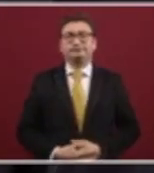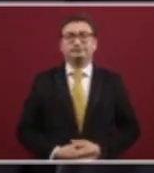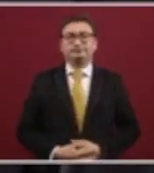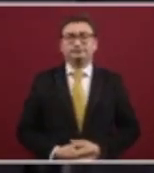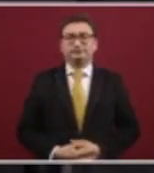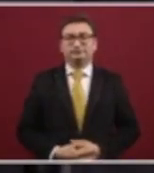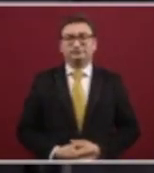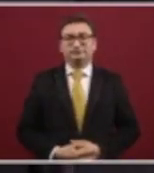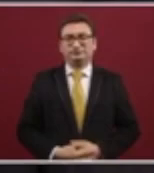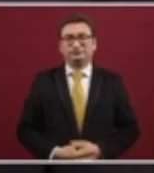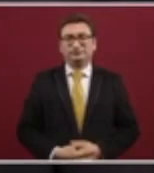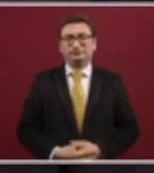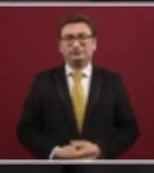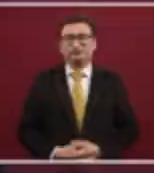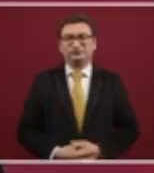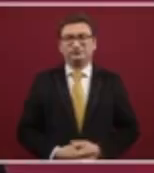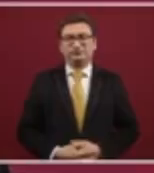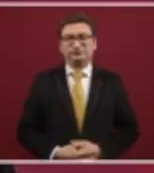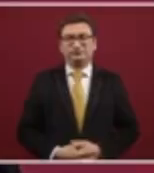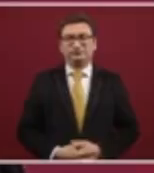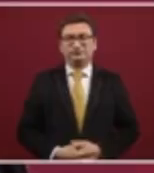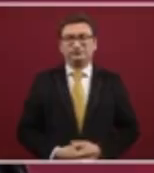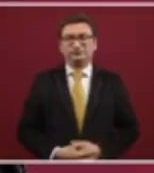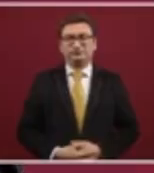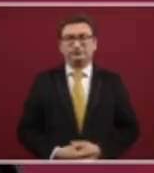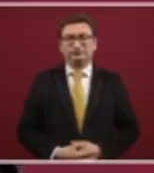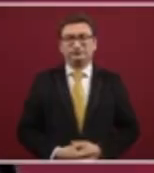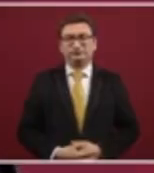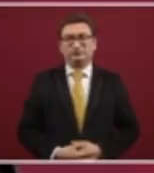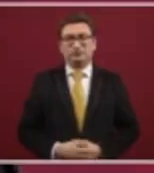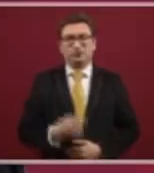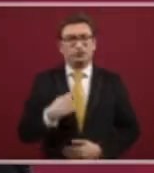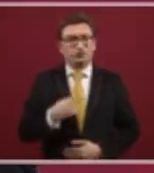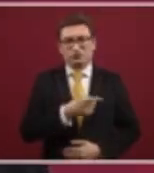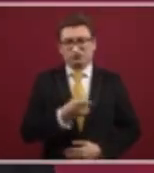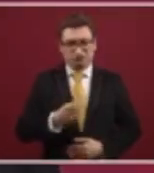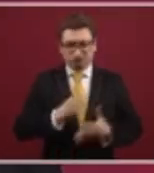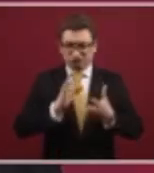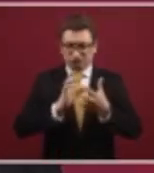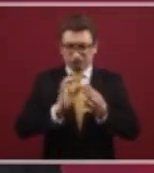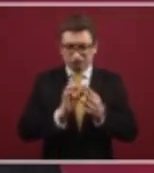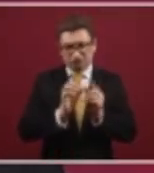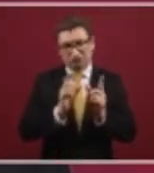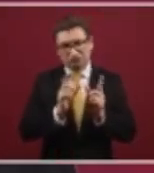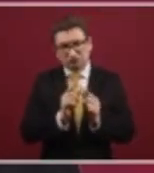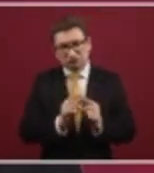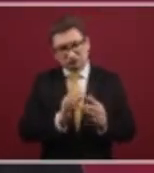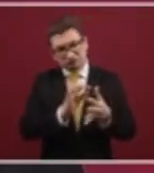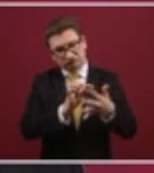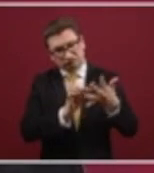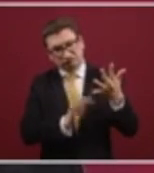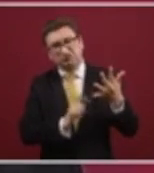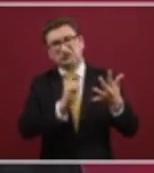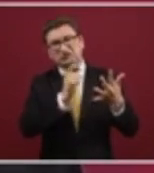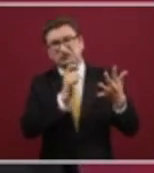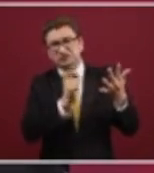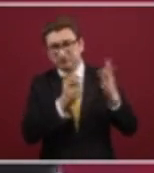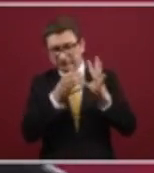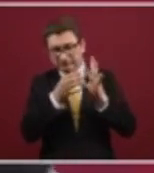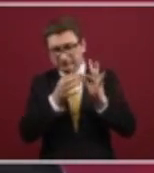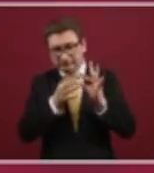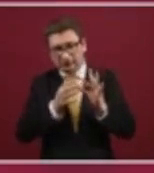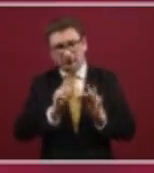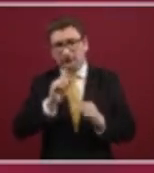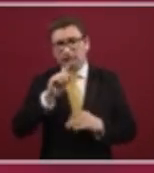un ejercicio de síntesis, que no es fácil, para